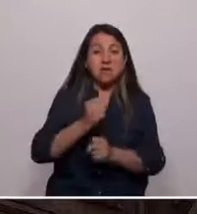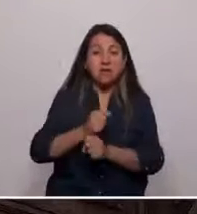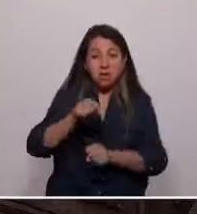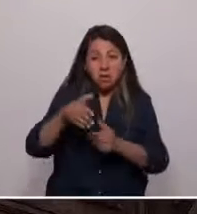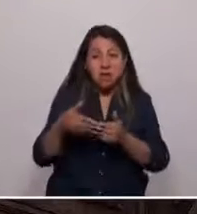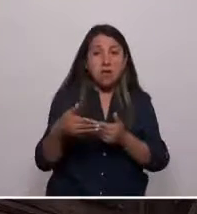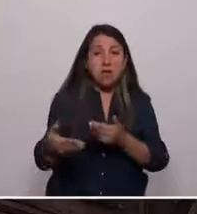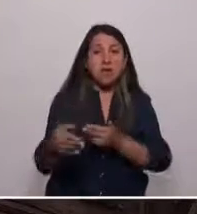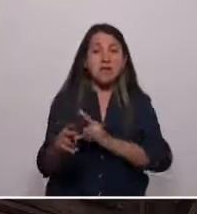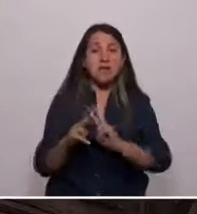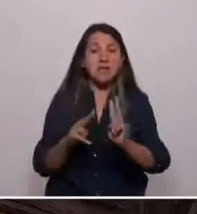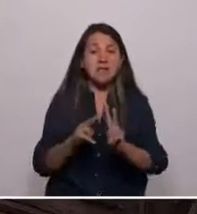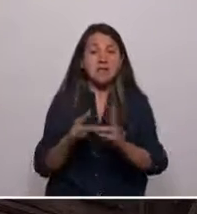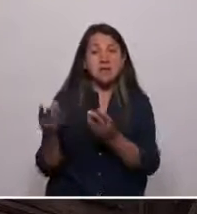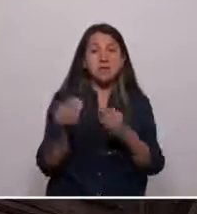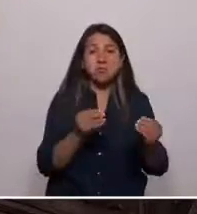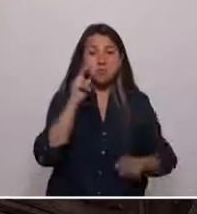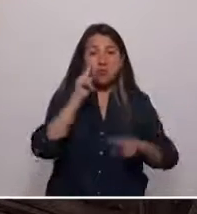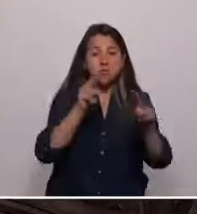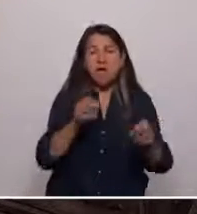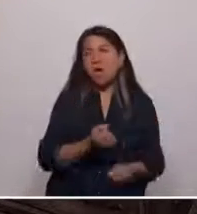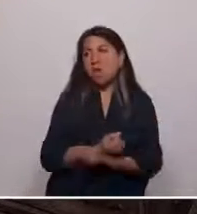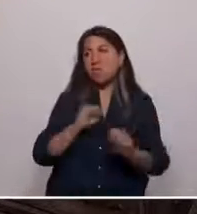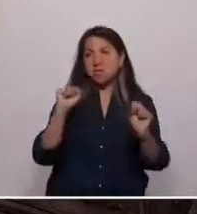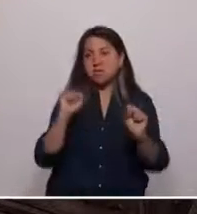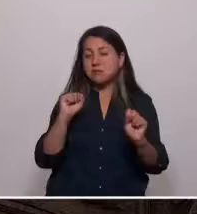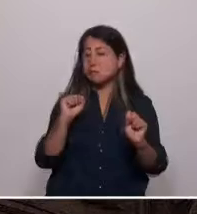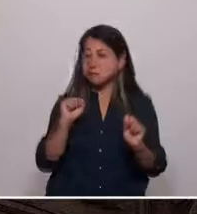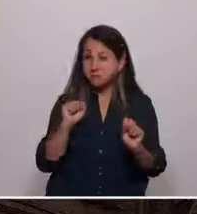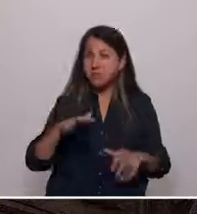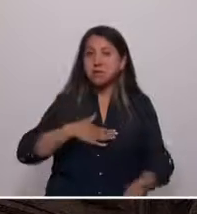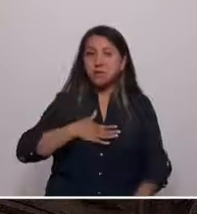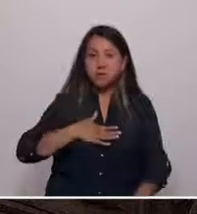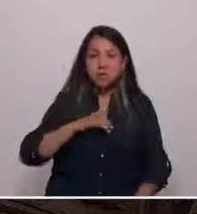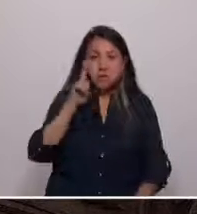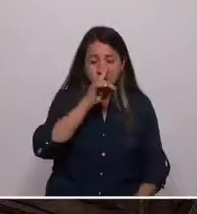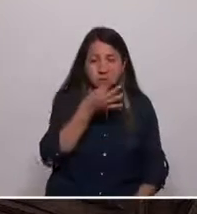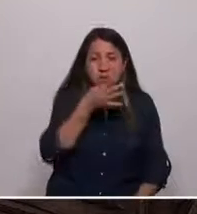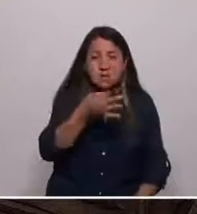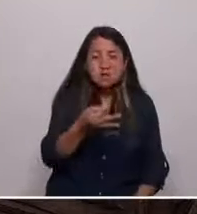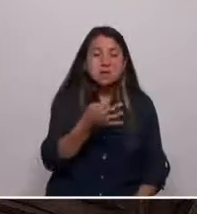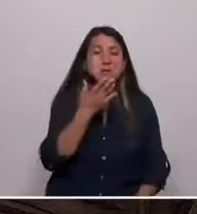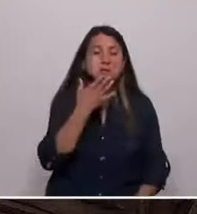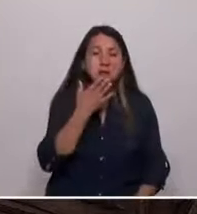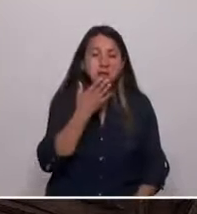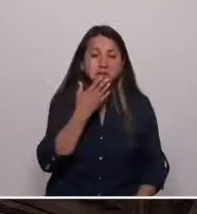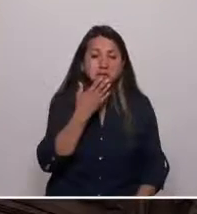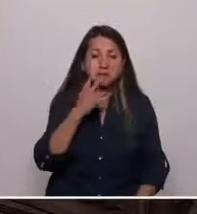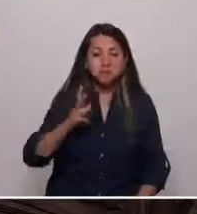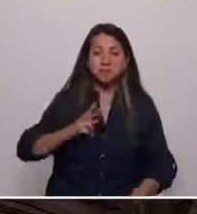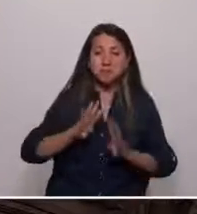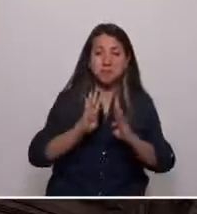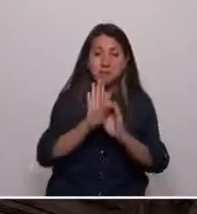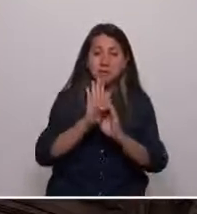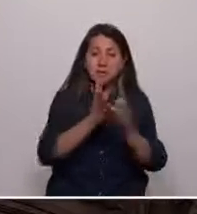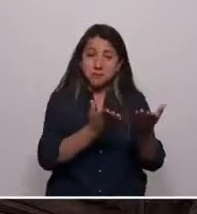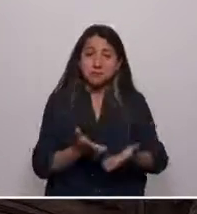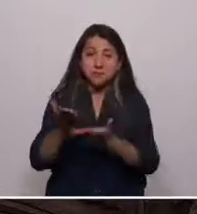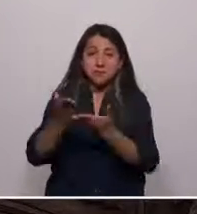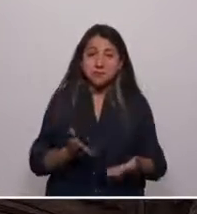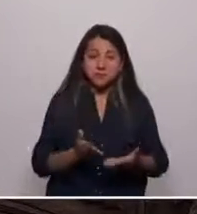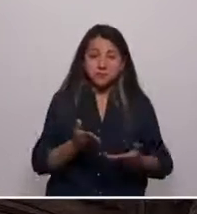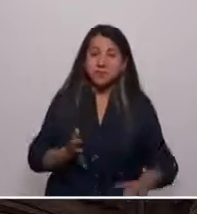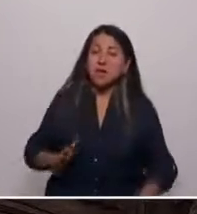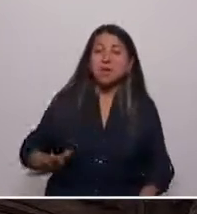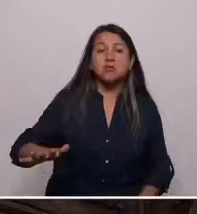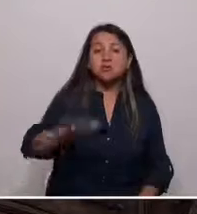adelante parece para muchos imposible. Yo quiero terminar, mis estimados colegas convencionales, invitando a todos a